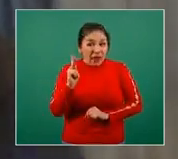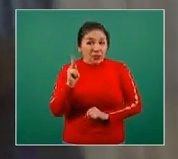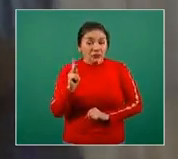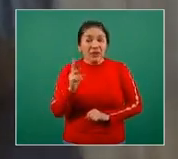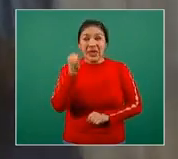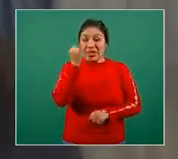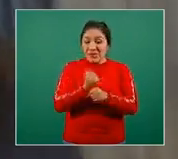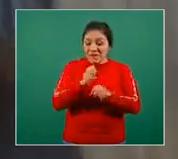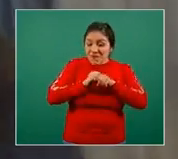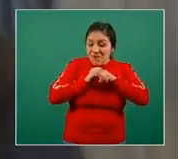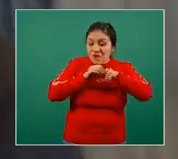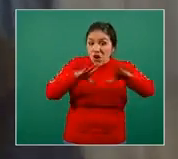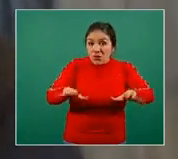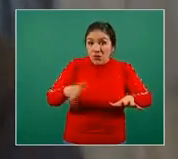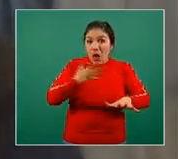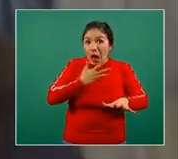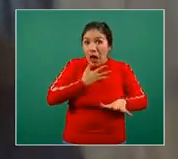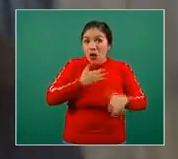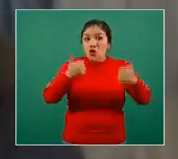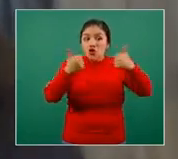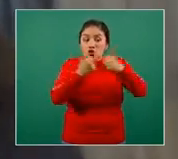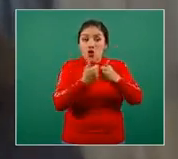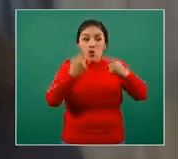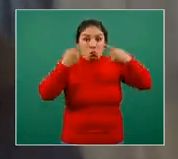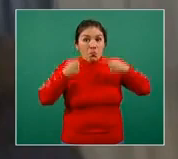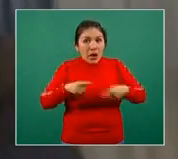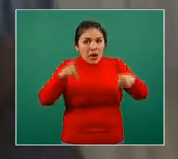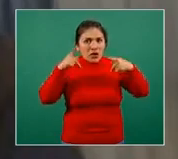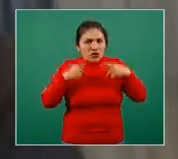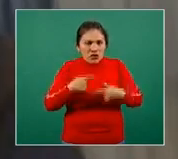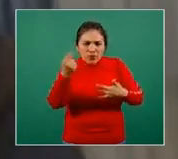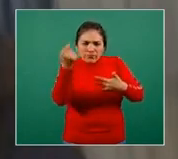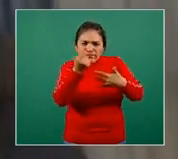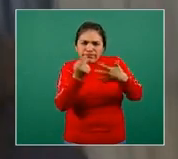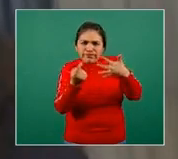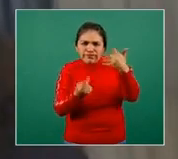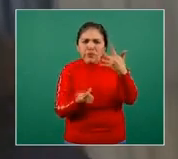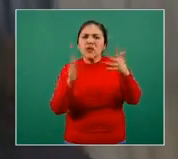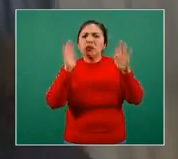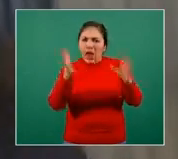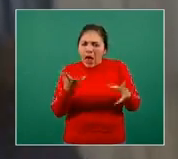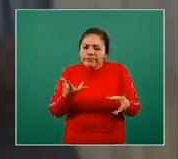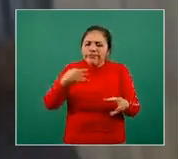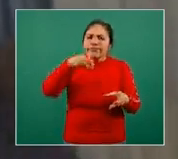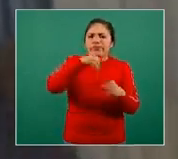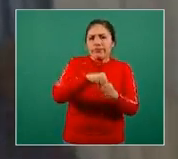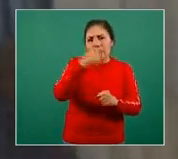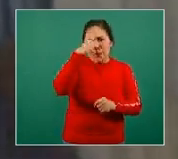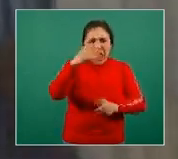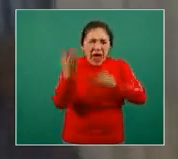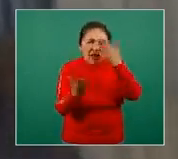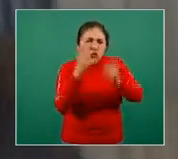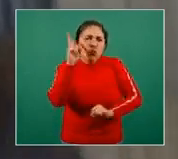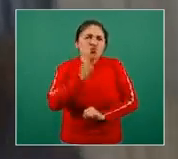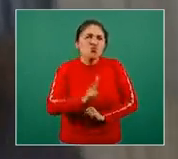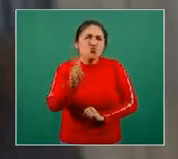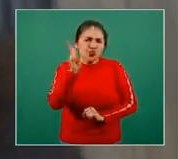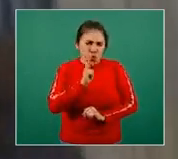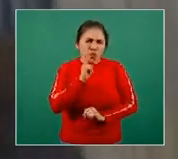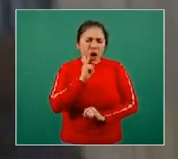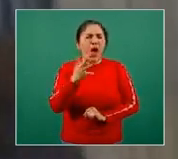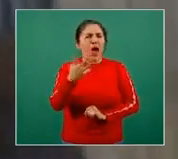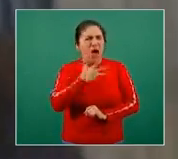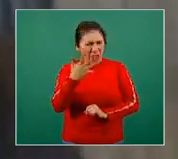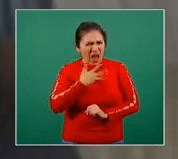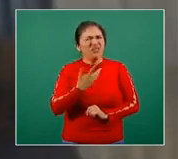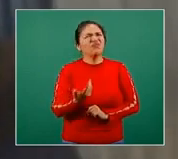los datos de las personas que sí se incluyeron en estos estudios, aunque